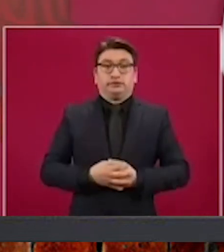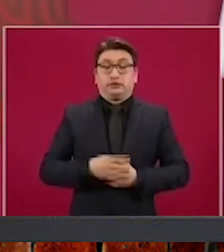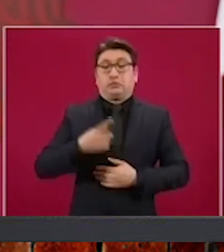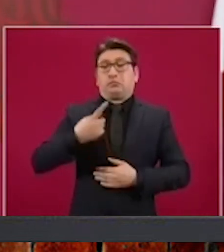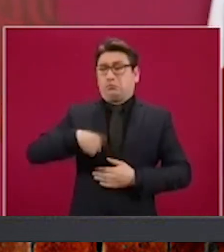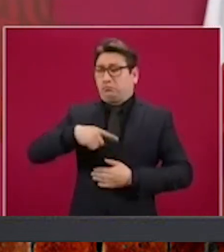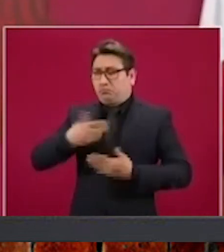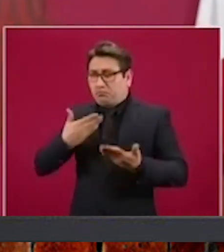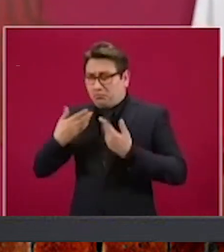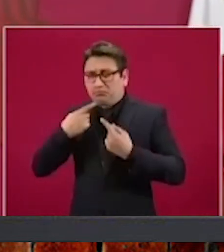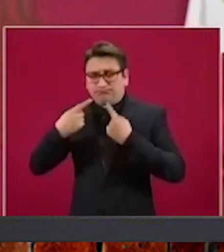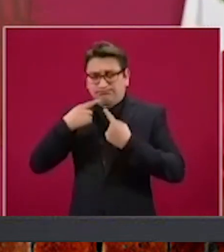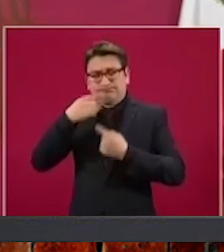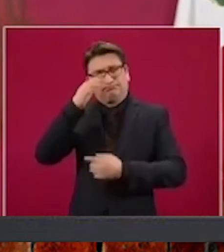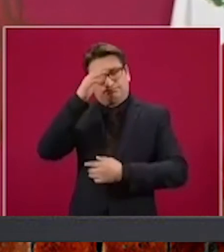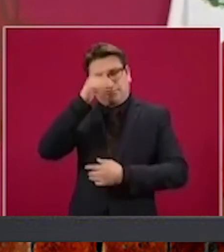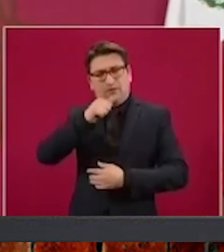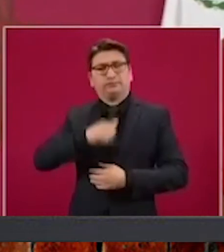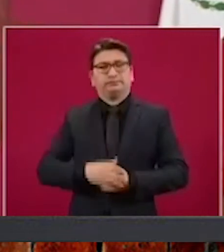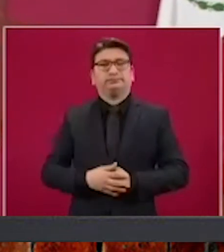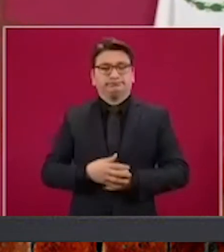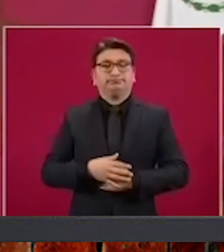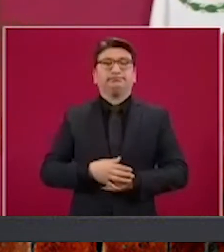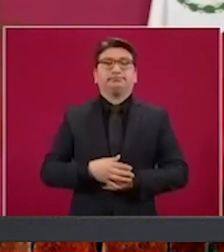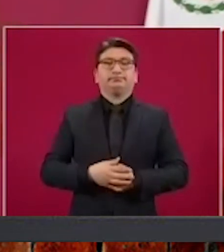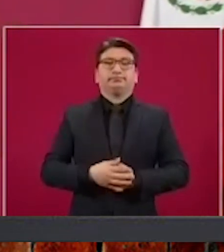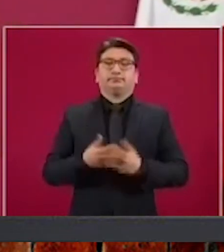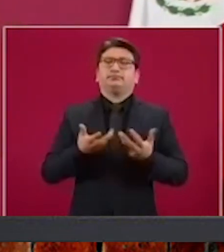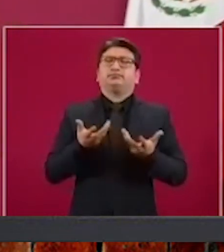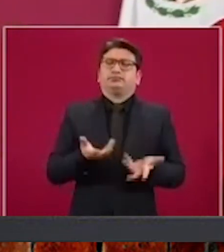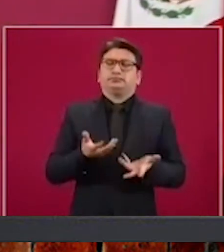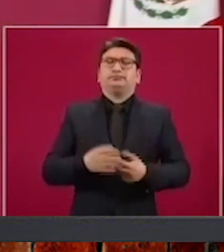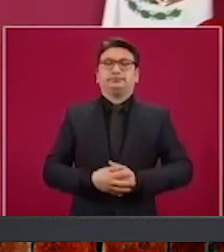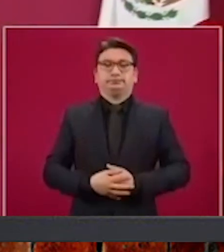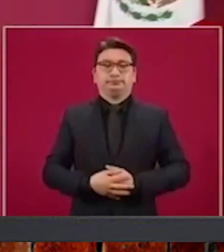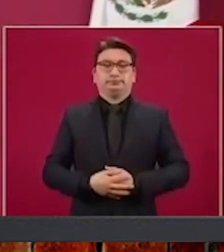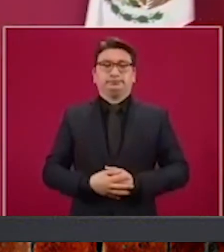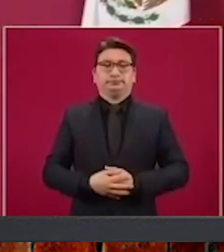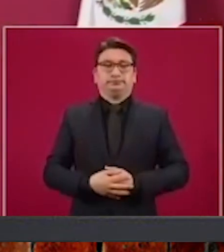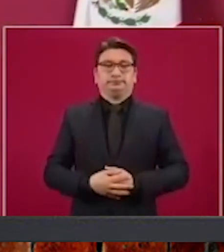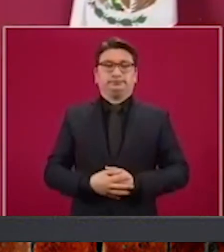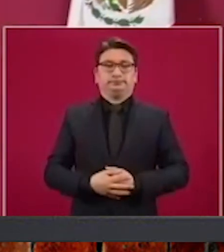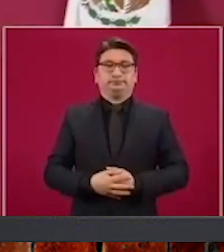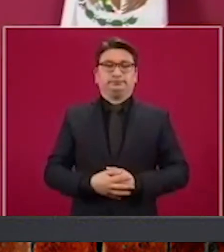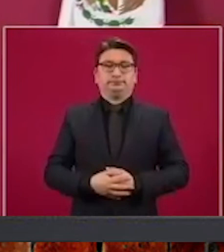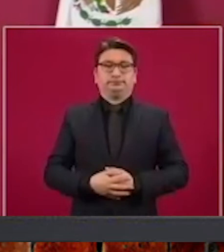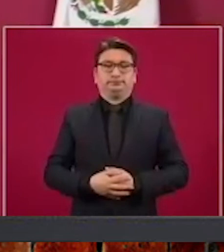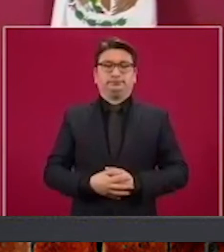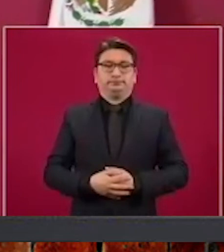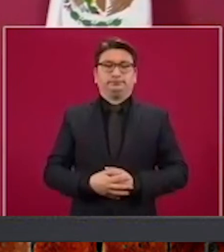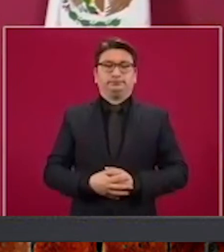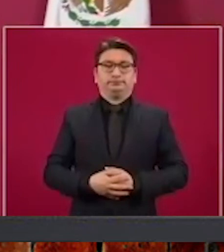según él, se fortalecerán los valores morales, culturales y espirituales en México. El mandatario destacó que esta guía